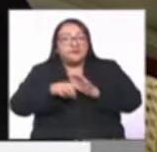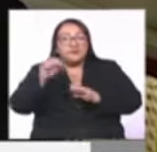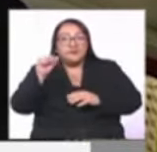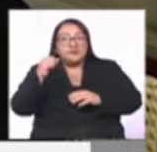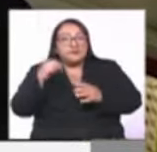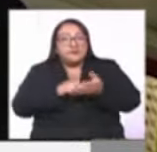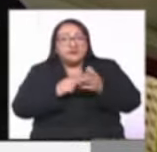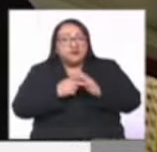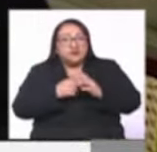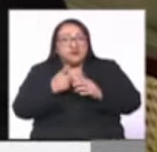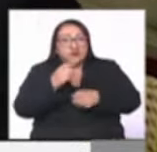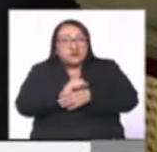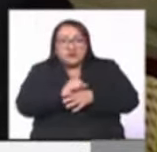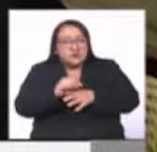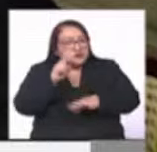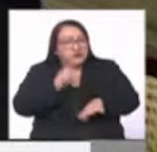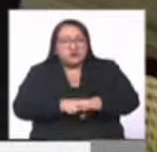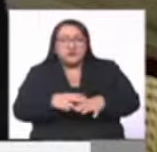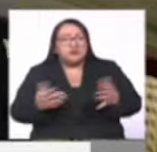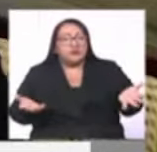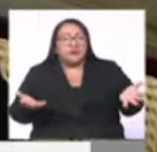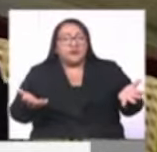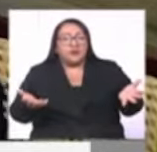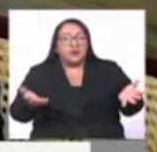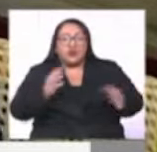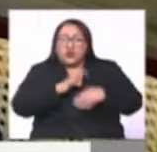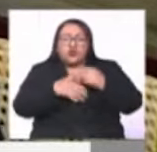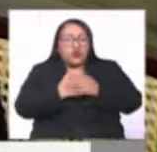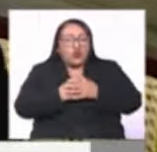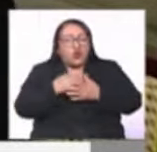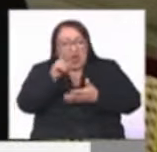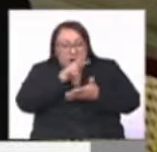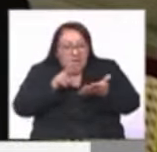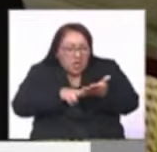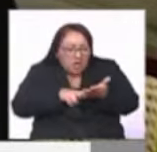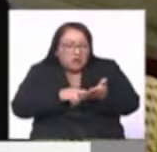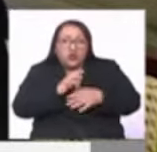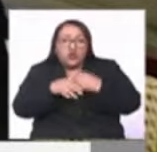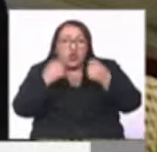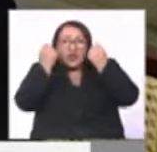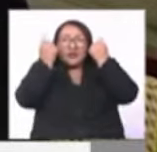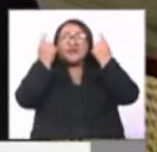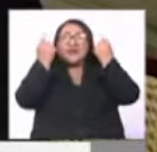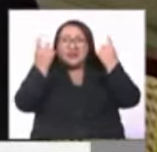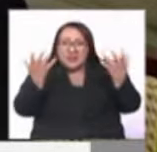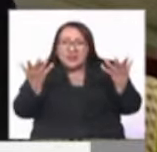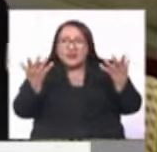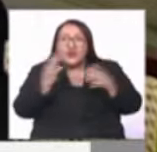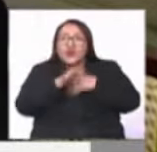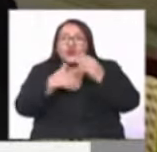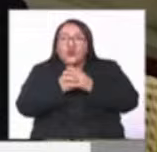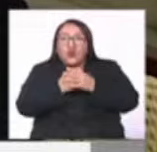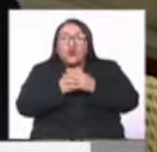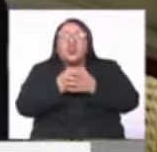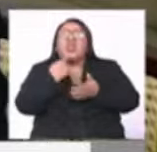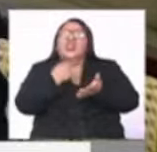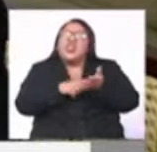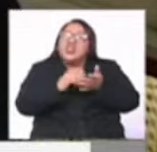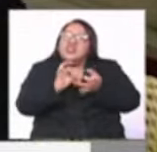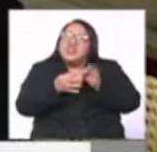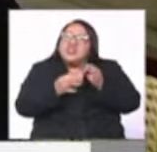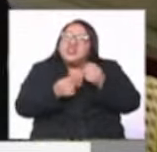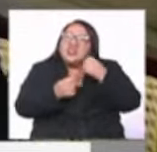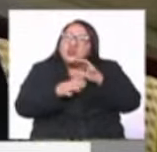otra cosa que una práctica social todos leemos todos entendemos todos interpretamos a